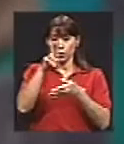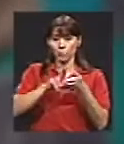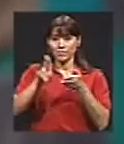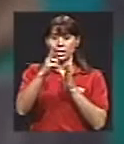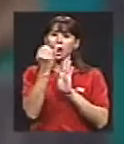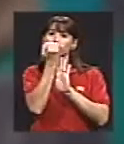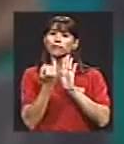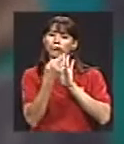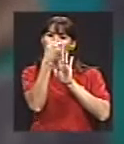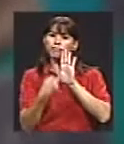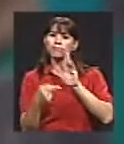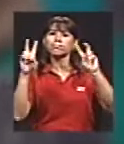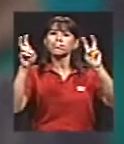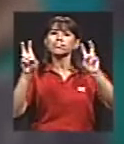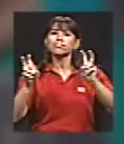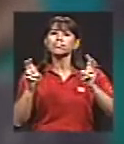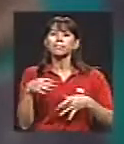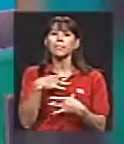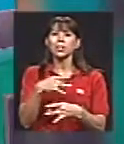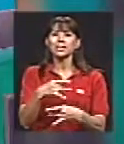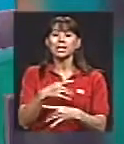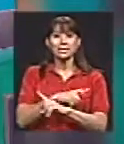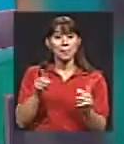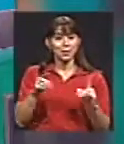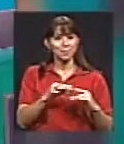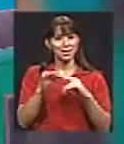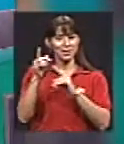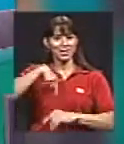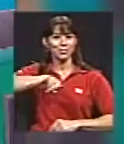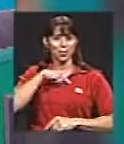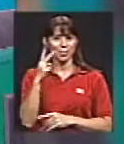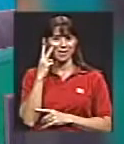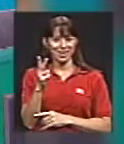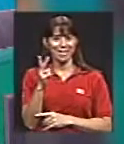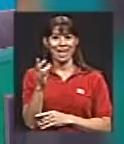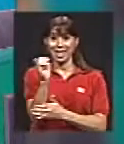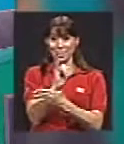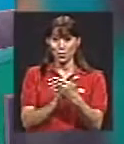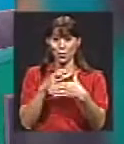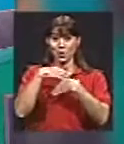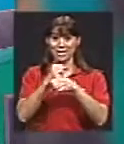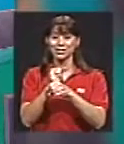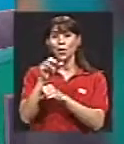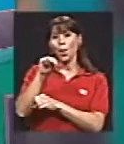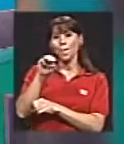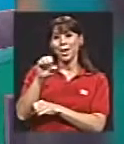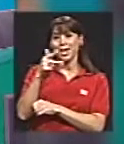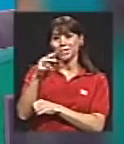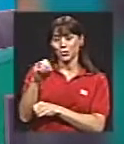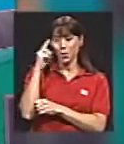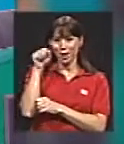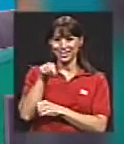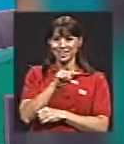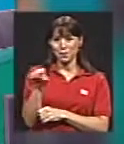temas temas muy interesantes pero sobre todo aquí lo vamos a ver en la siguiente caricatura que me hecho nos hizo para esta semana el